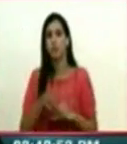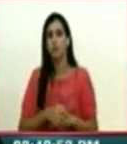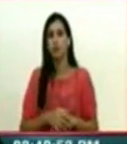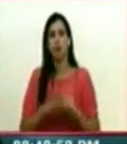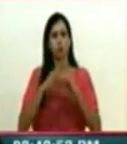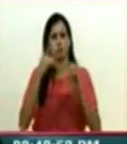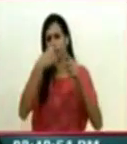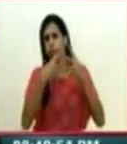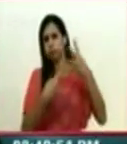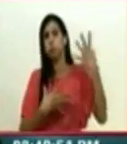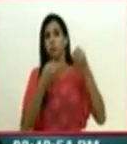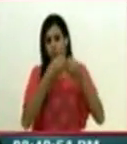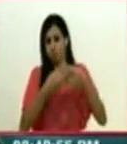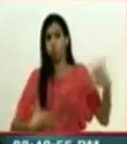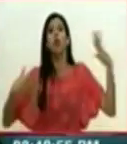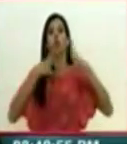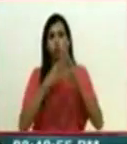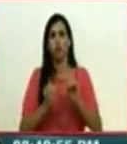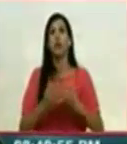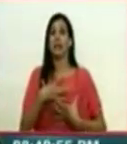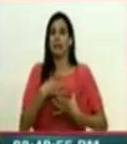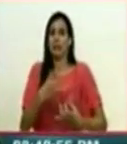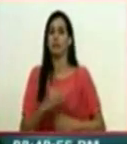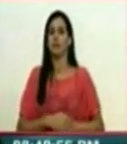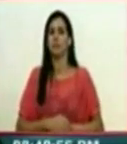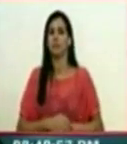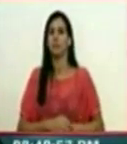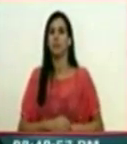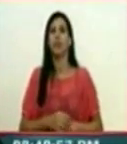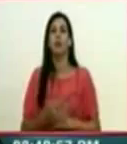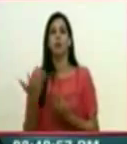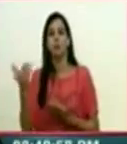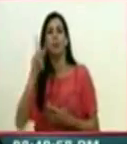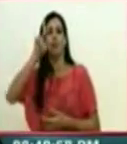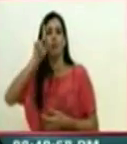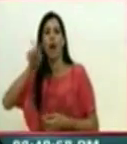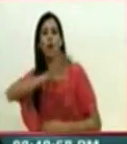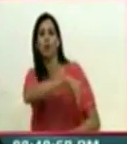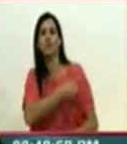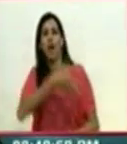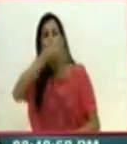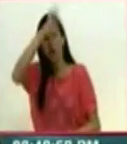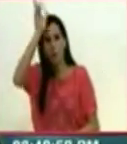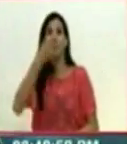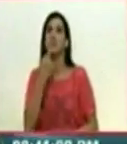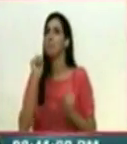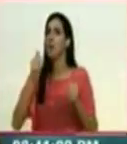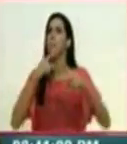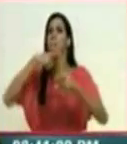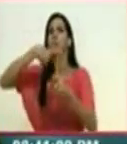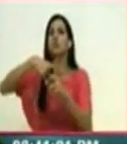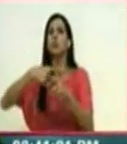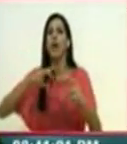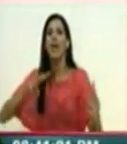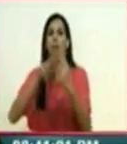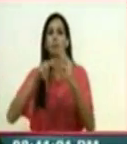todas estas áreas que son fundamentales para nosotros. Los académicos de La Sapienza calificaron como positivo el encuentro, en el que afirmaron que además de reforzar